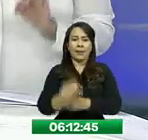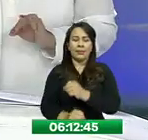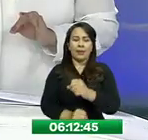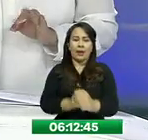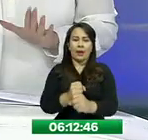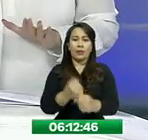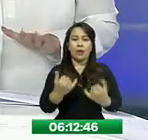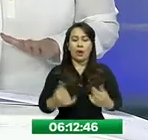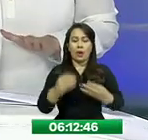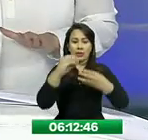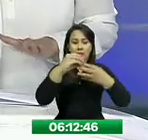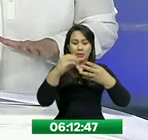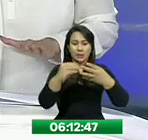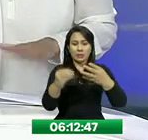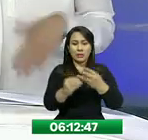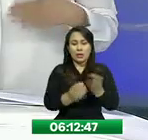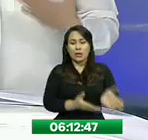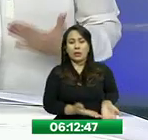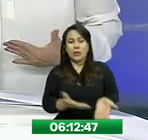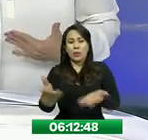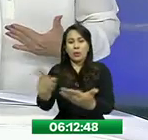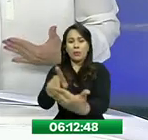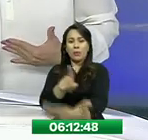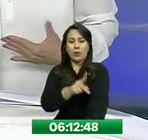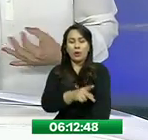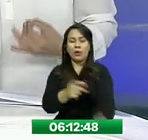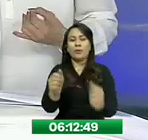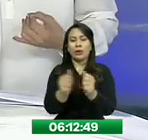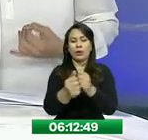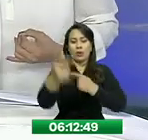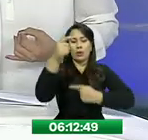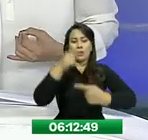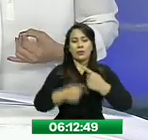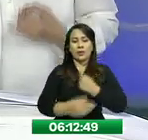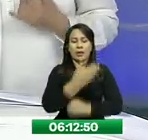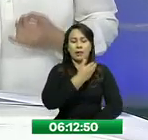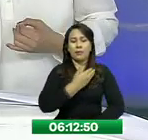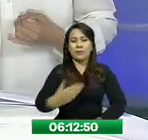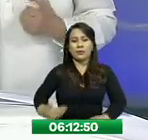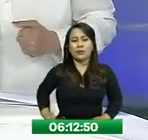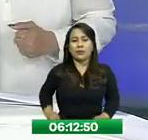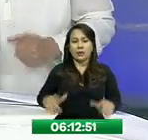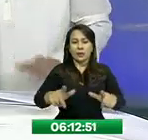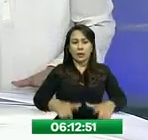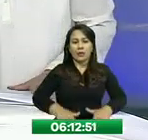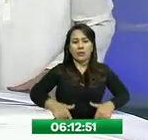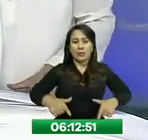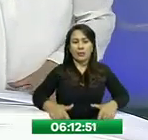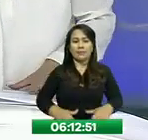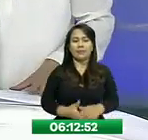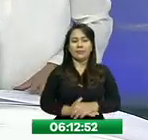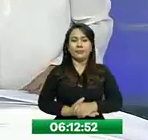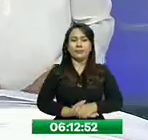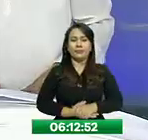La CNESID presentó el programa con la presencia del presidente Lenín Moreno. Veamos.